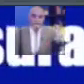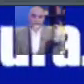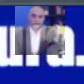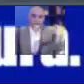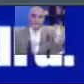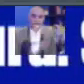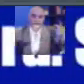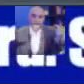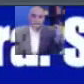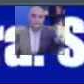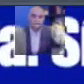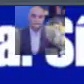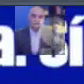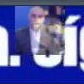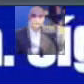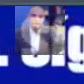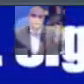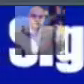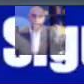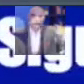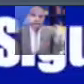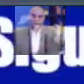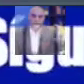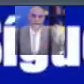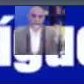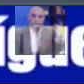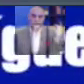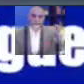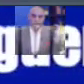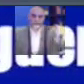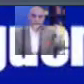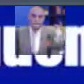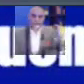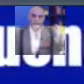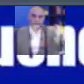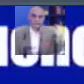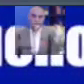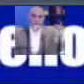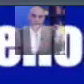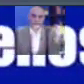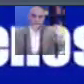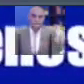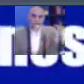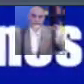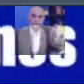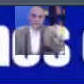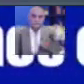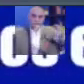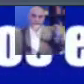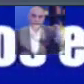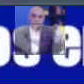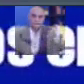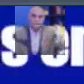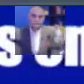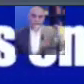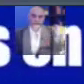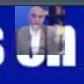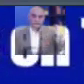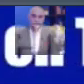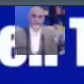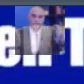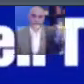tenemos programa Los Datos Duros, síganos en el canal de YouTube, Los Datos Duros, MX, así